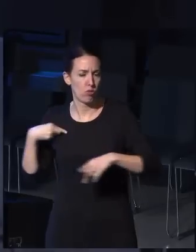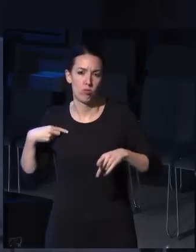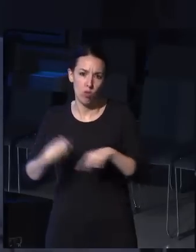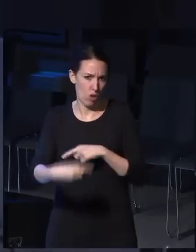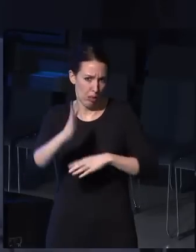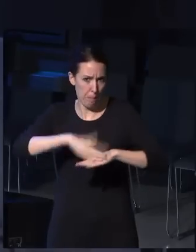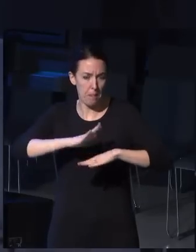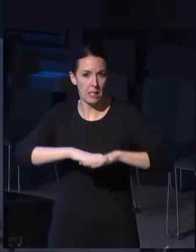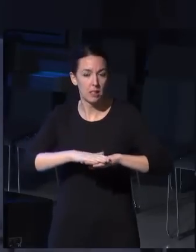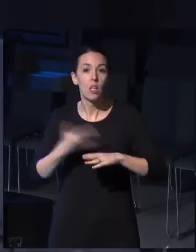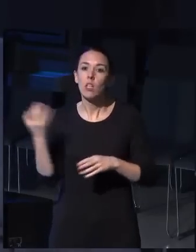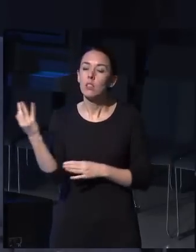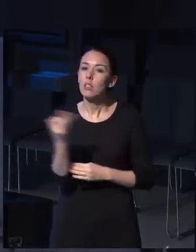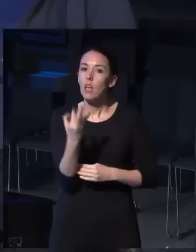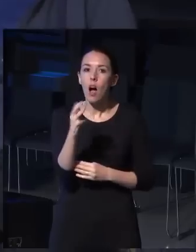tener